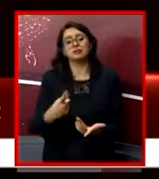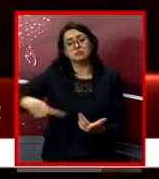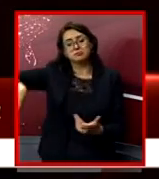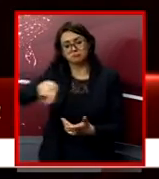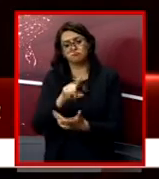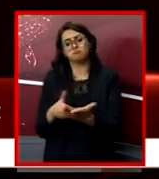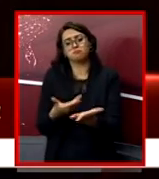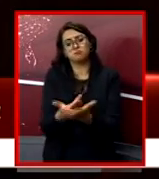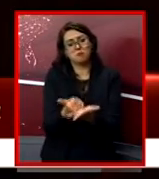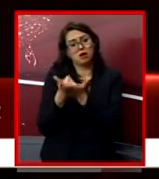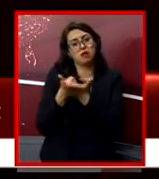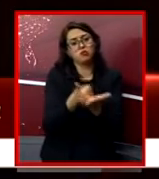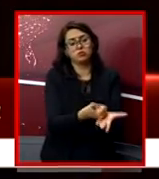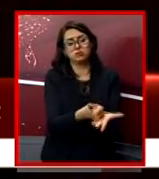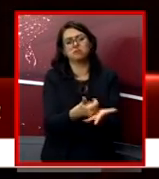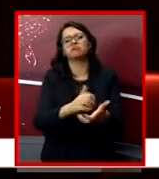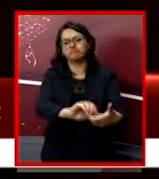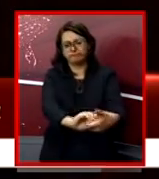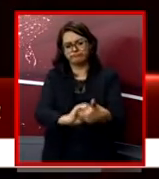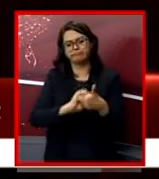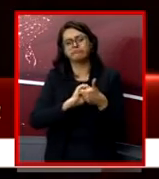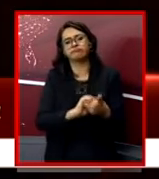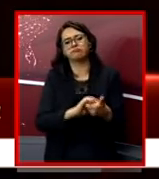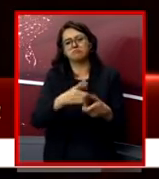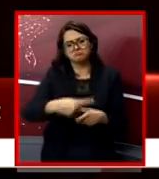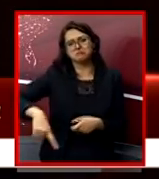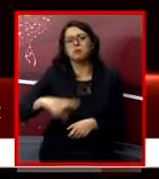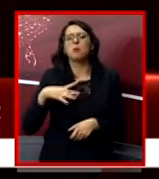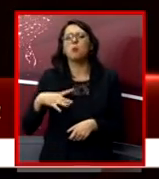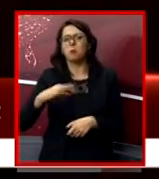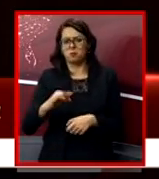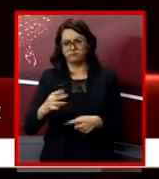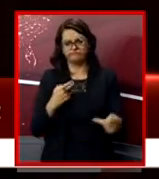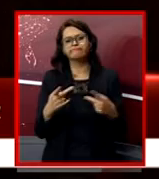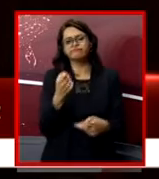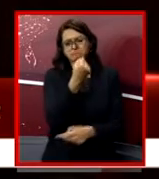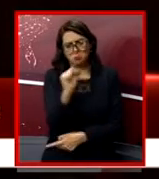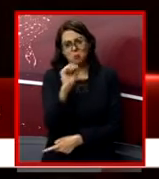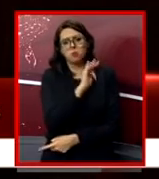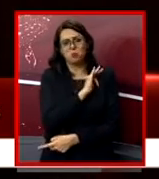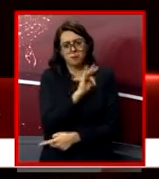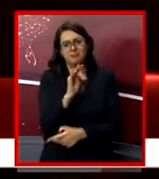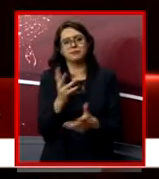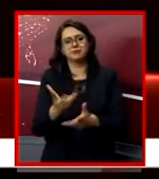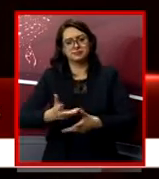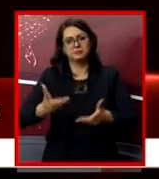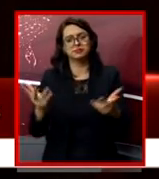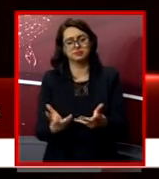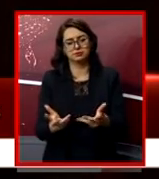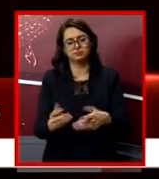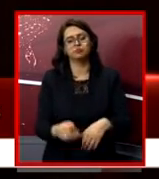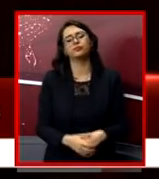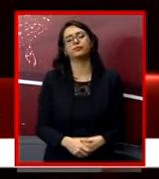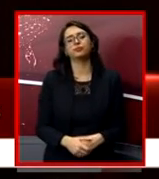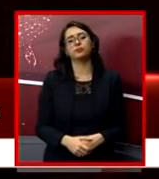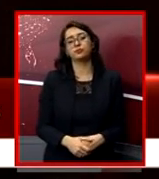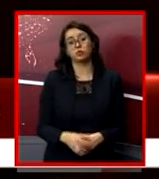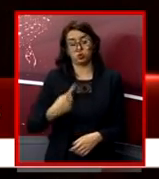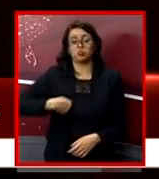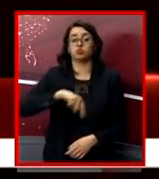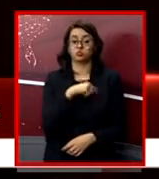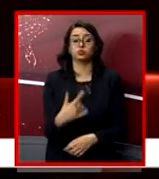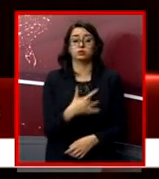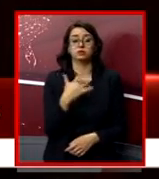a proporcionar ayuda, que están dispuestos y preparados para hacerlo. Es por ello que